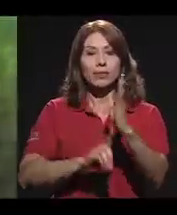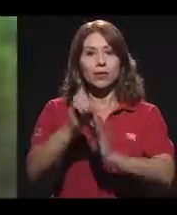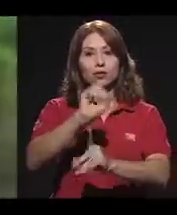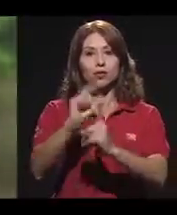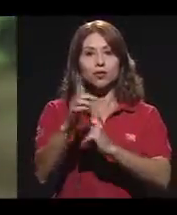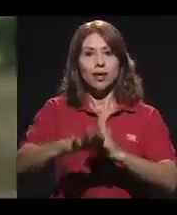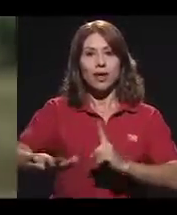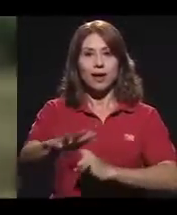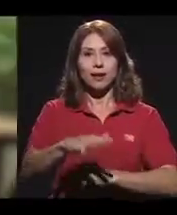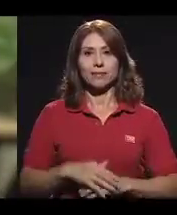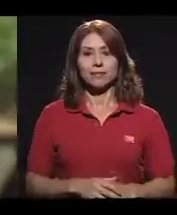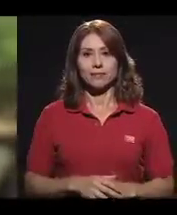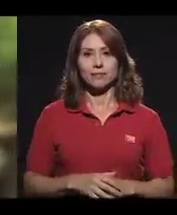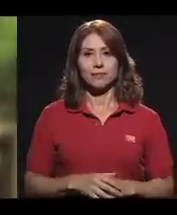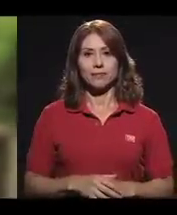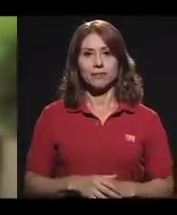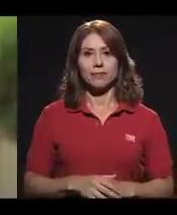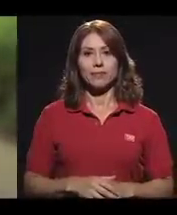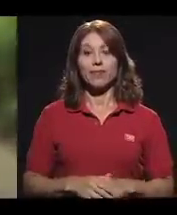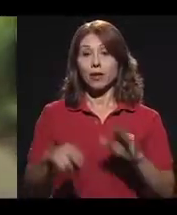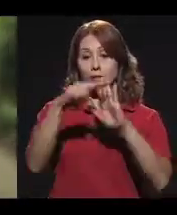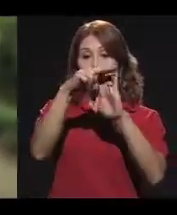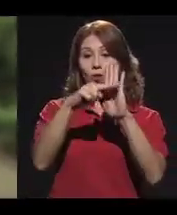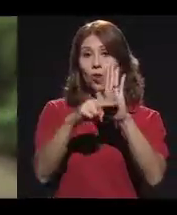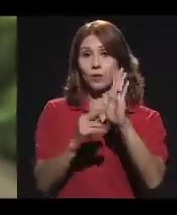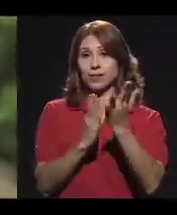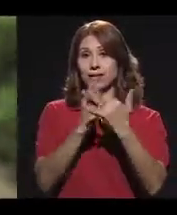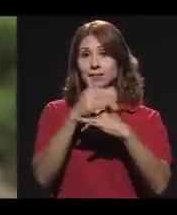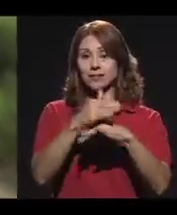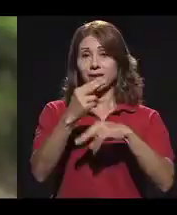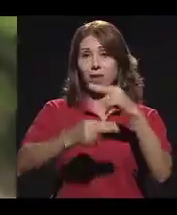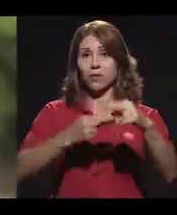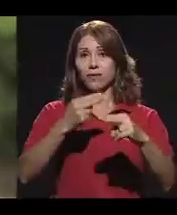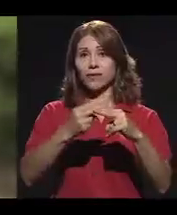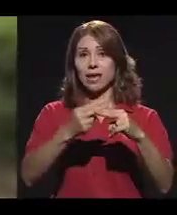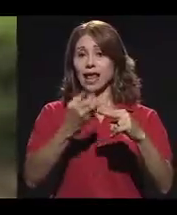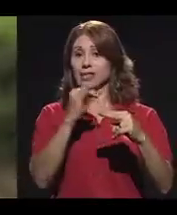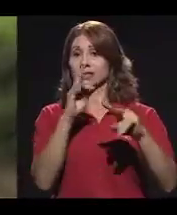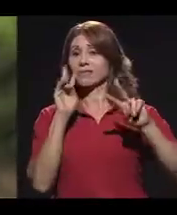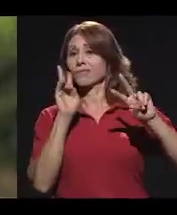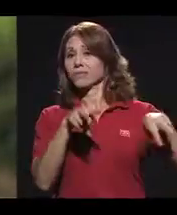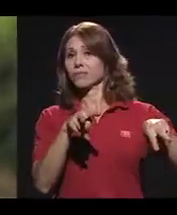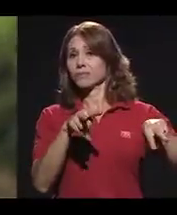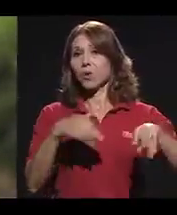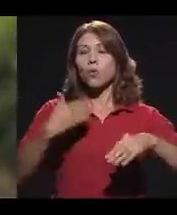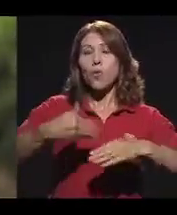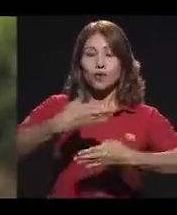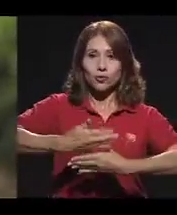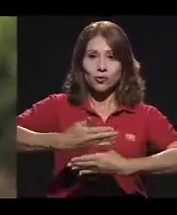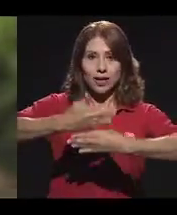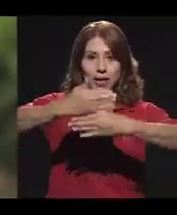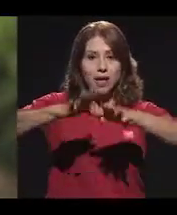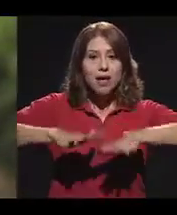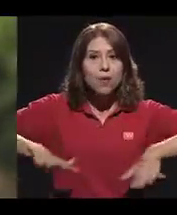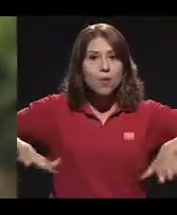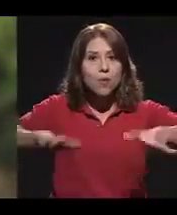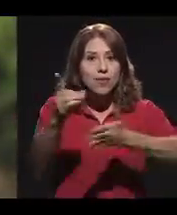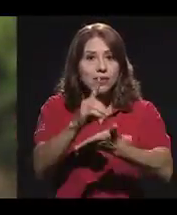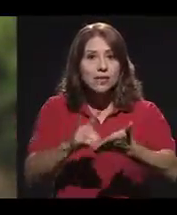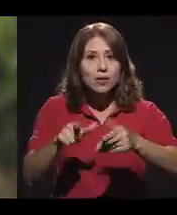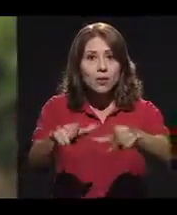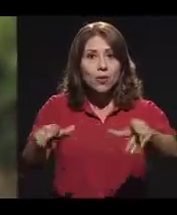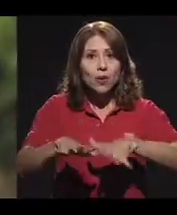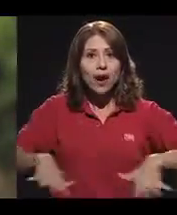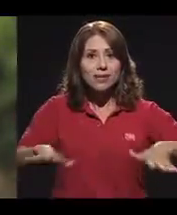del país como tal. Ignorar las normas de accesibilidad universal en el diseño y ejecución de construcciones de espacios físicos